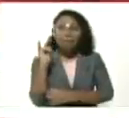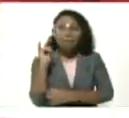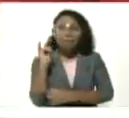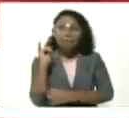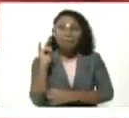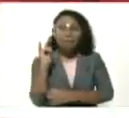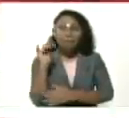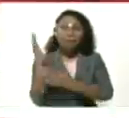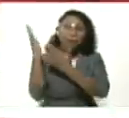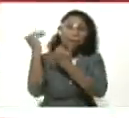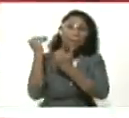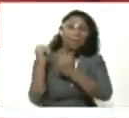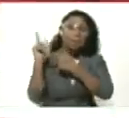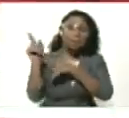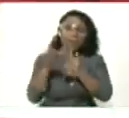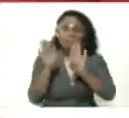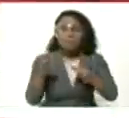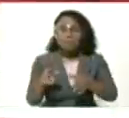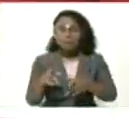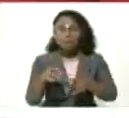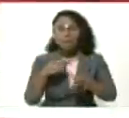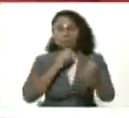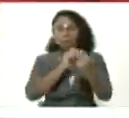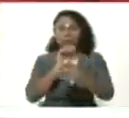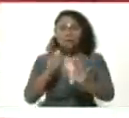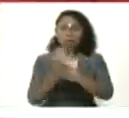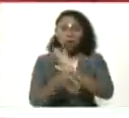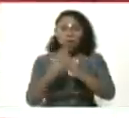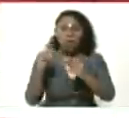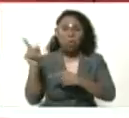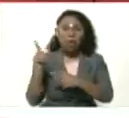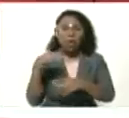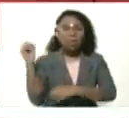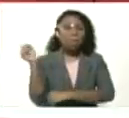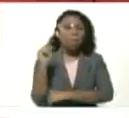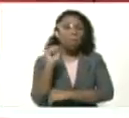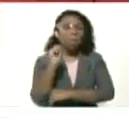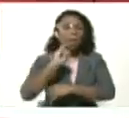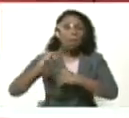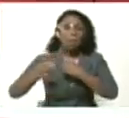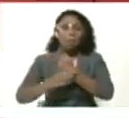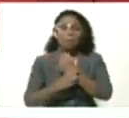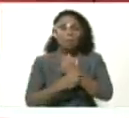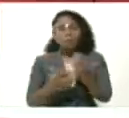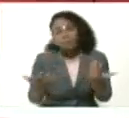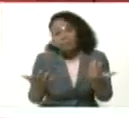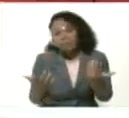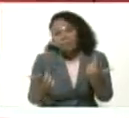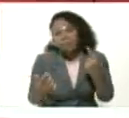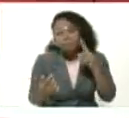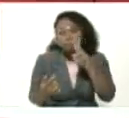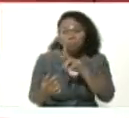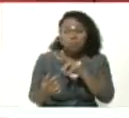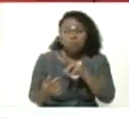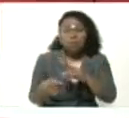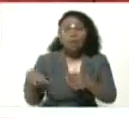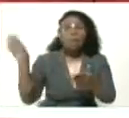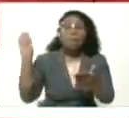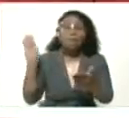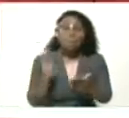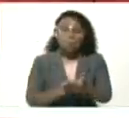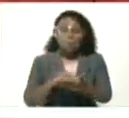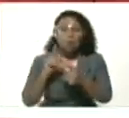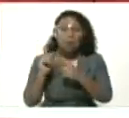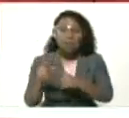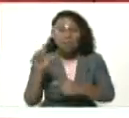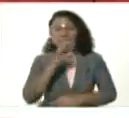mucha esperanza en esa mesa de diálogo, sobre todo porque ahí nadie le para a Juanito Limaña. ¿Viste? Habían puesto a